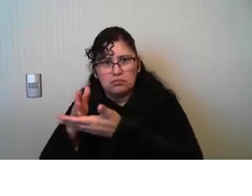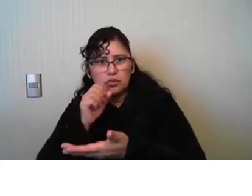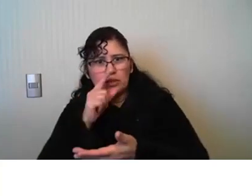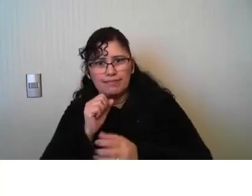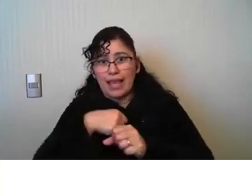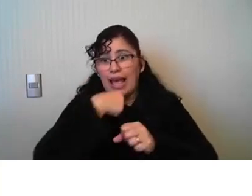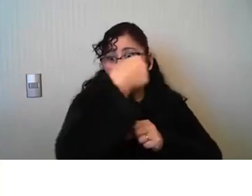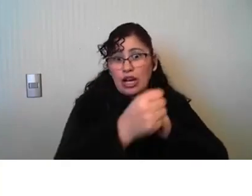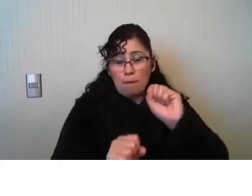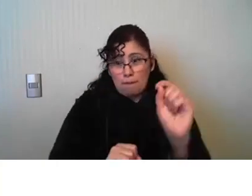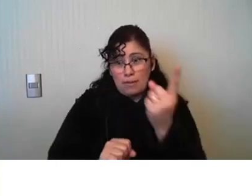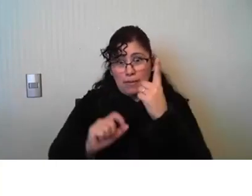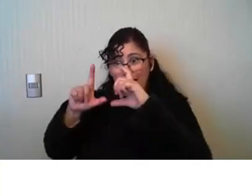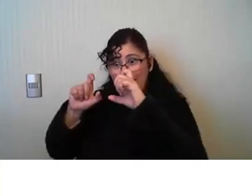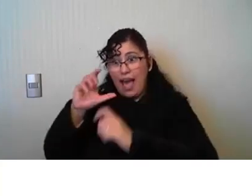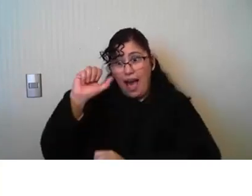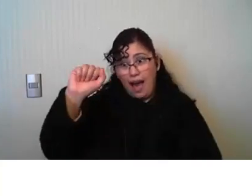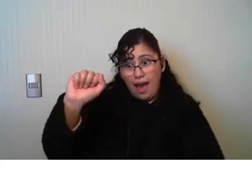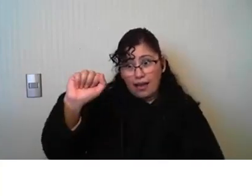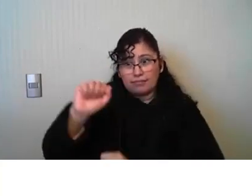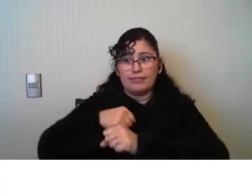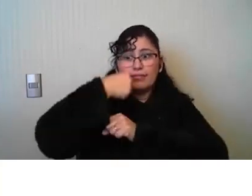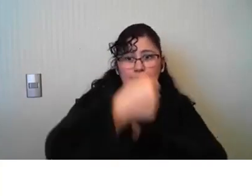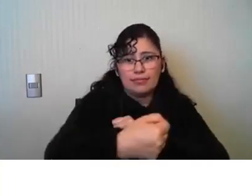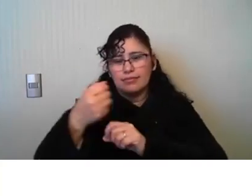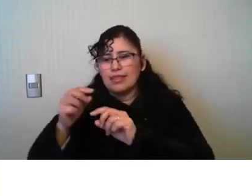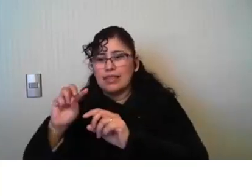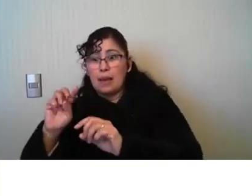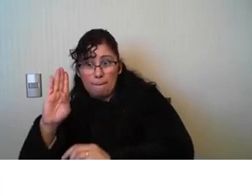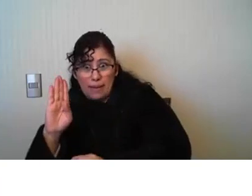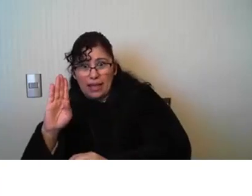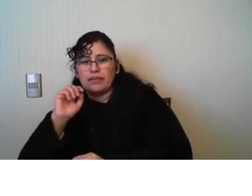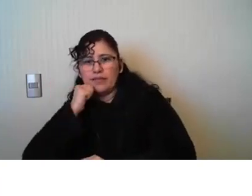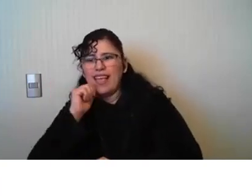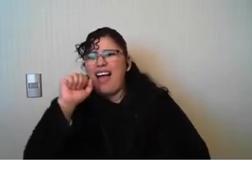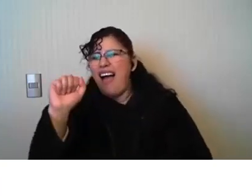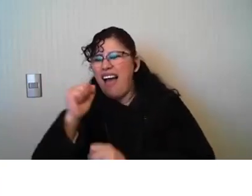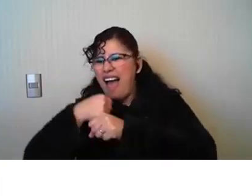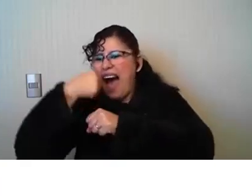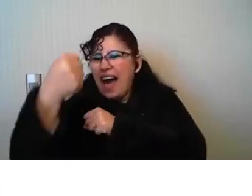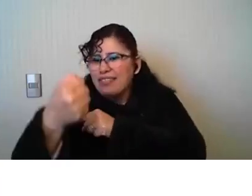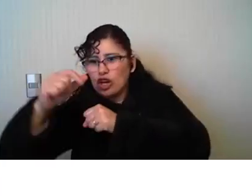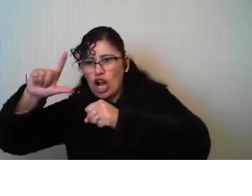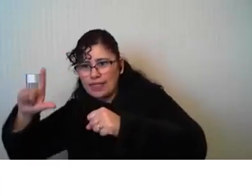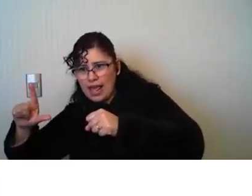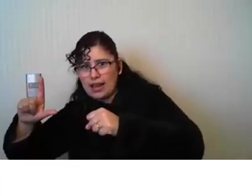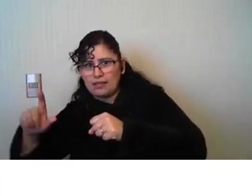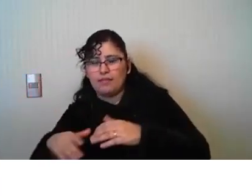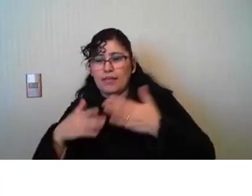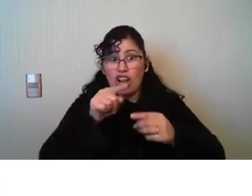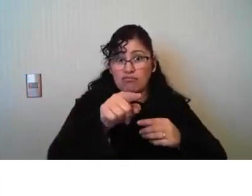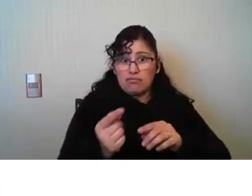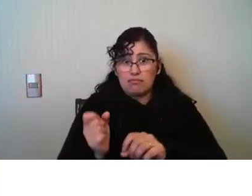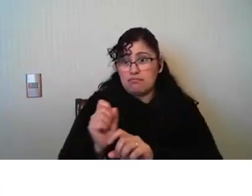vista anterolateral, ¿cierto? Anterolateral. La vista anterior, ahí tenemos todos